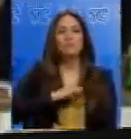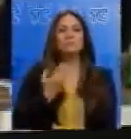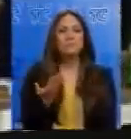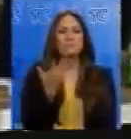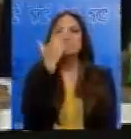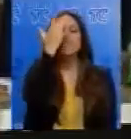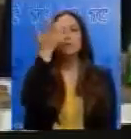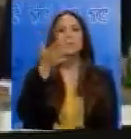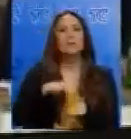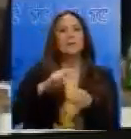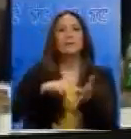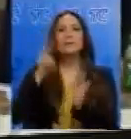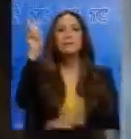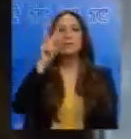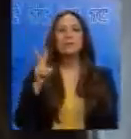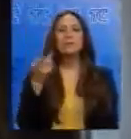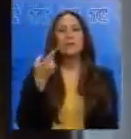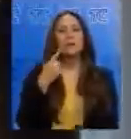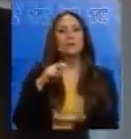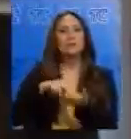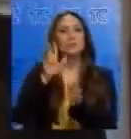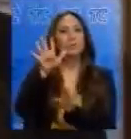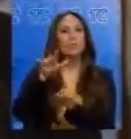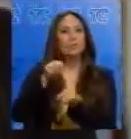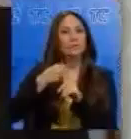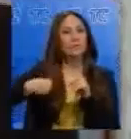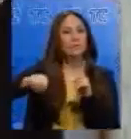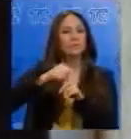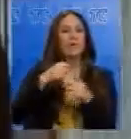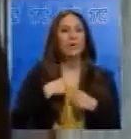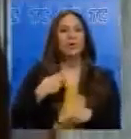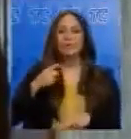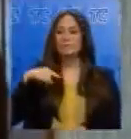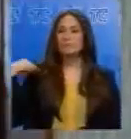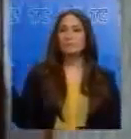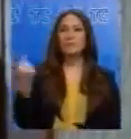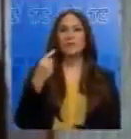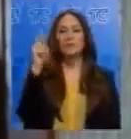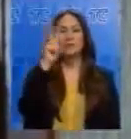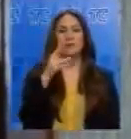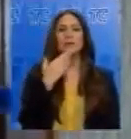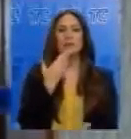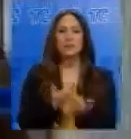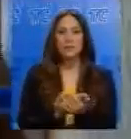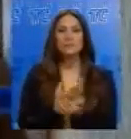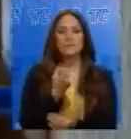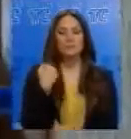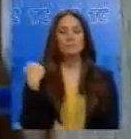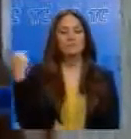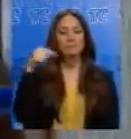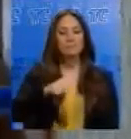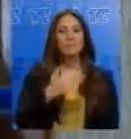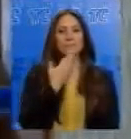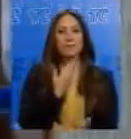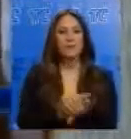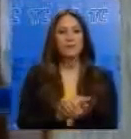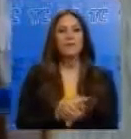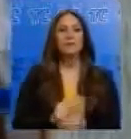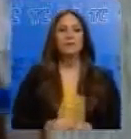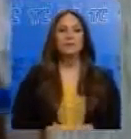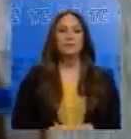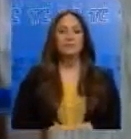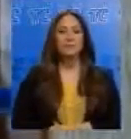la situación en Venezuela. Venimos en nombre de los venezolanos. Gracias, presidentes. No vamos a saber cómo